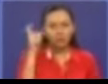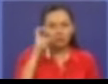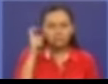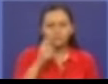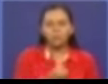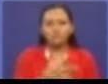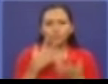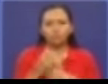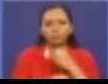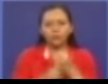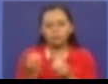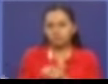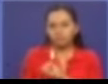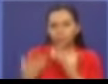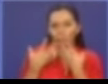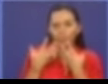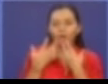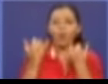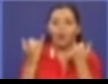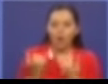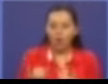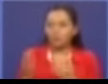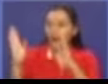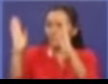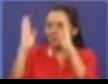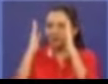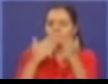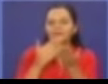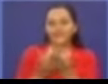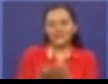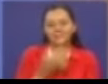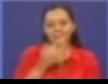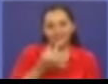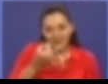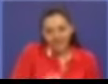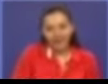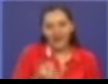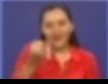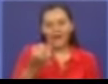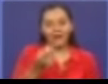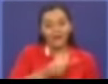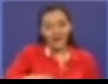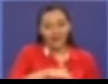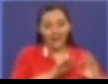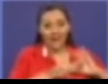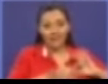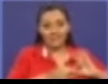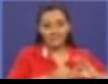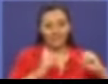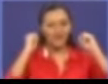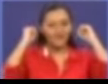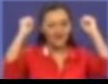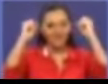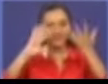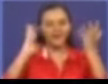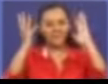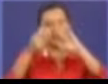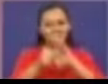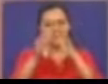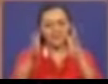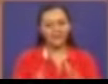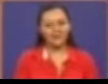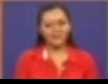por muchos años abandonado. Hoy esto es una realidad. Así que pueblo de Calderón, ¡viva la revolución